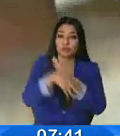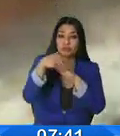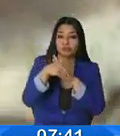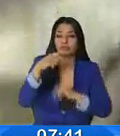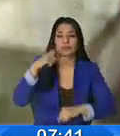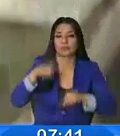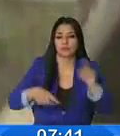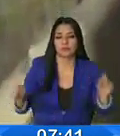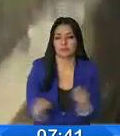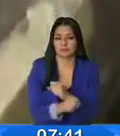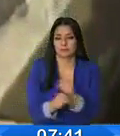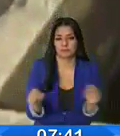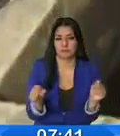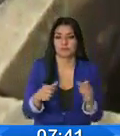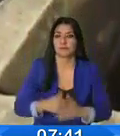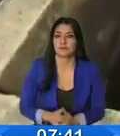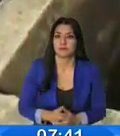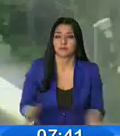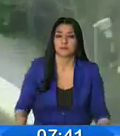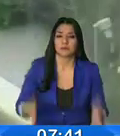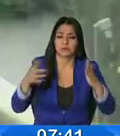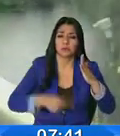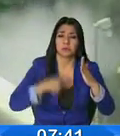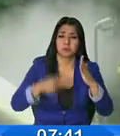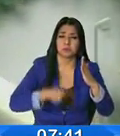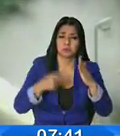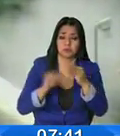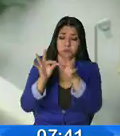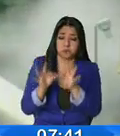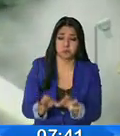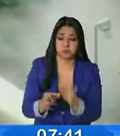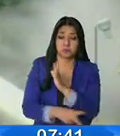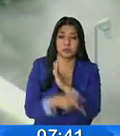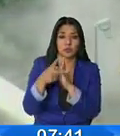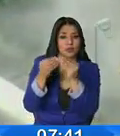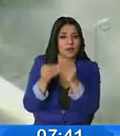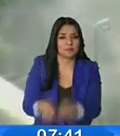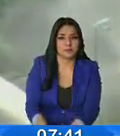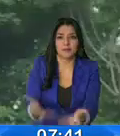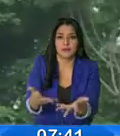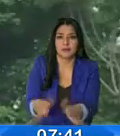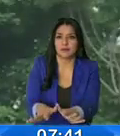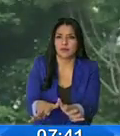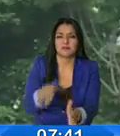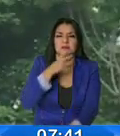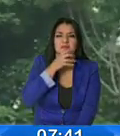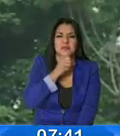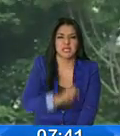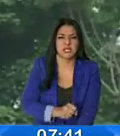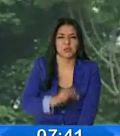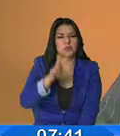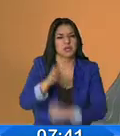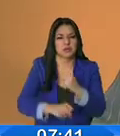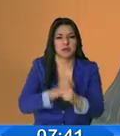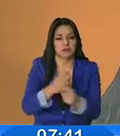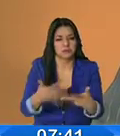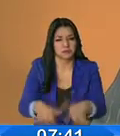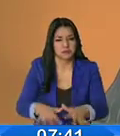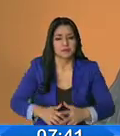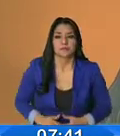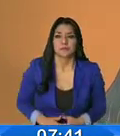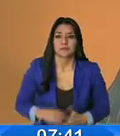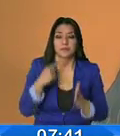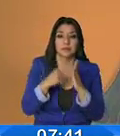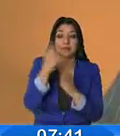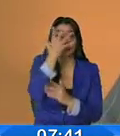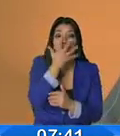ejecutar. Según Lianes, las plantas de refinación ecuatorianas ya habrían cumplido su vida útil, que en promedio es de 30 años. Sucede que Esmeraldas